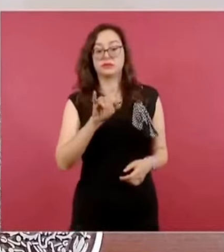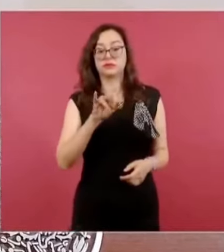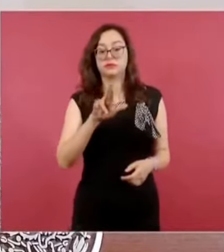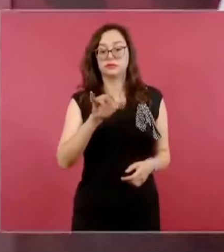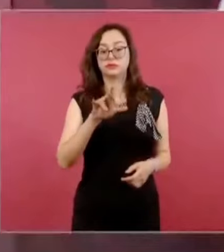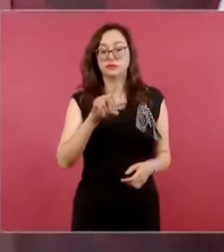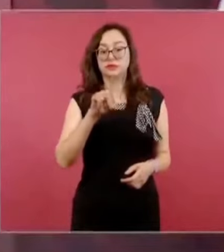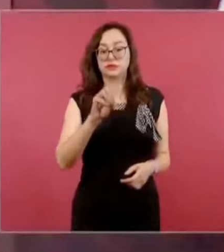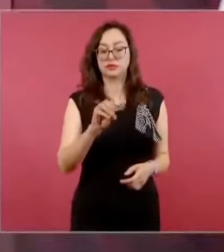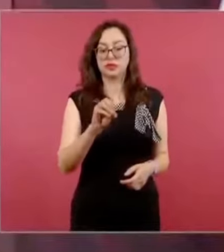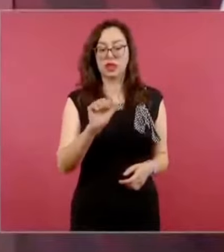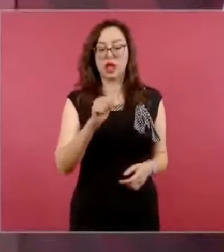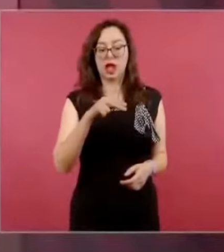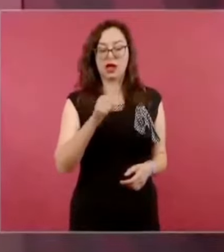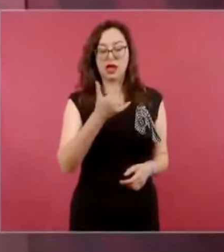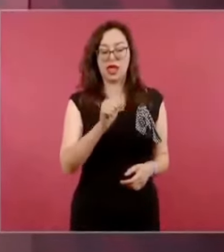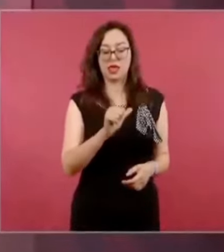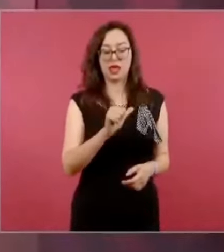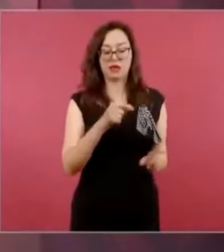¿Quién era del INE entonces?